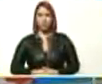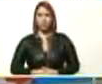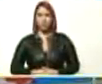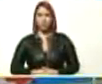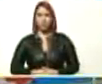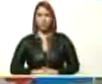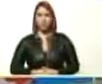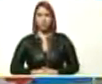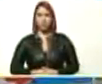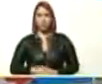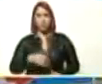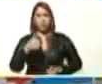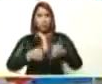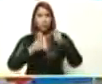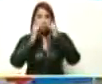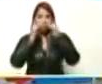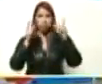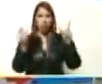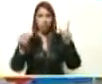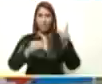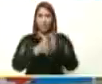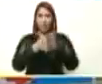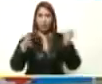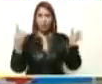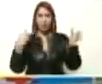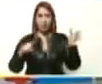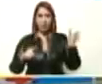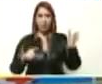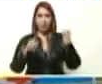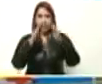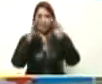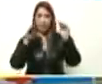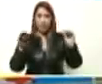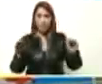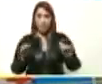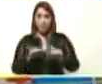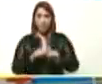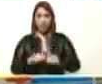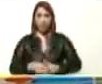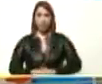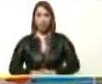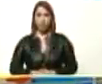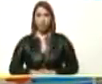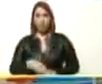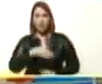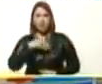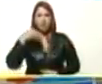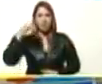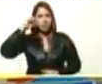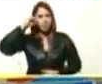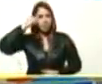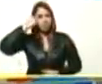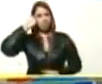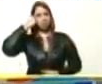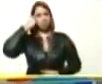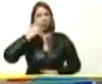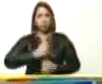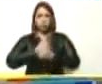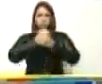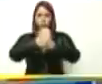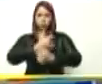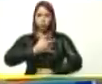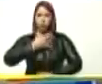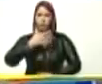uno de los impactos más grandes que tiene las navidades ese espíritu reflexivo amoroso sensible